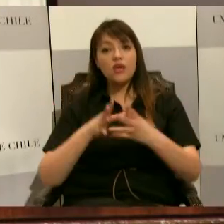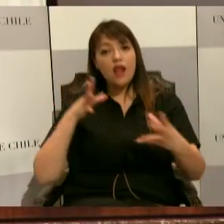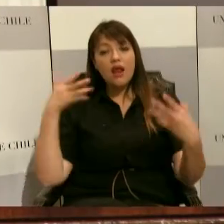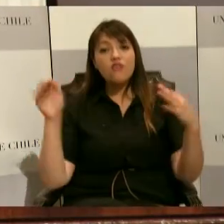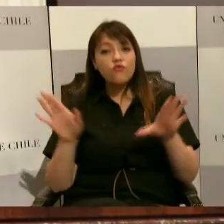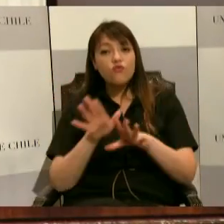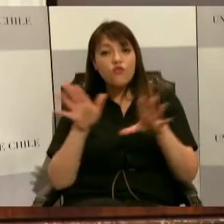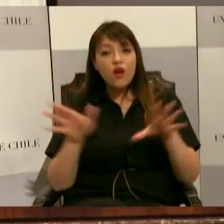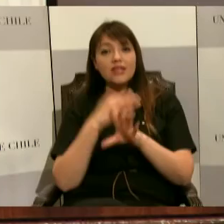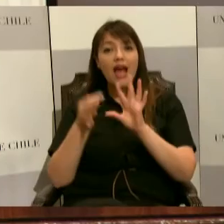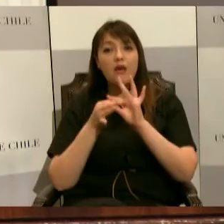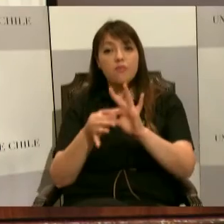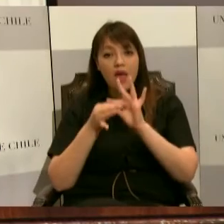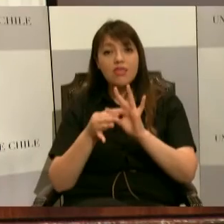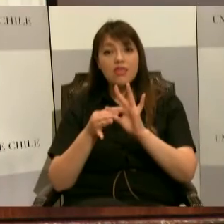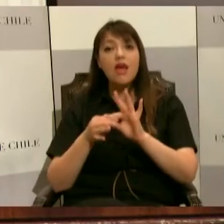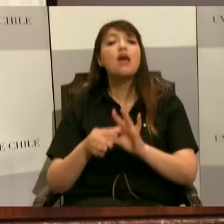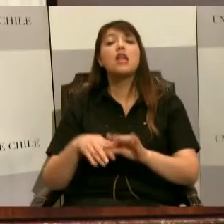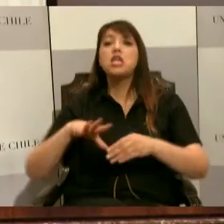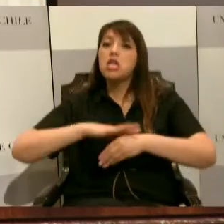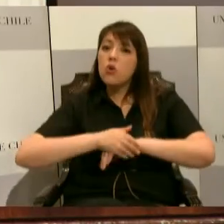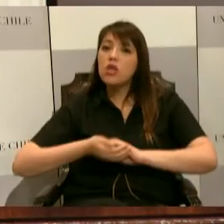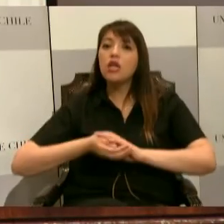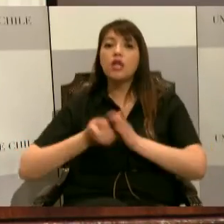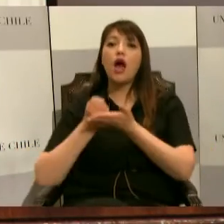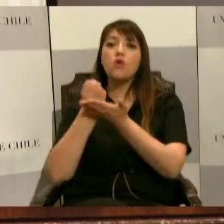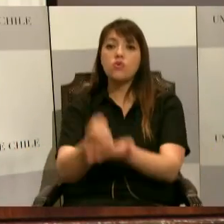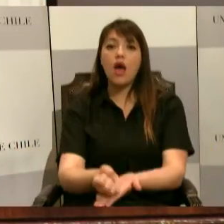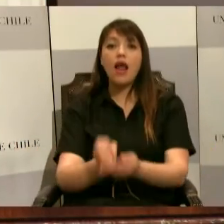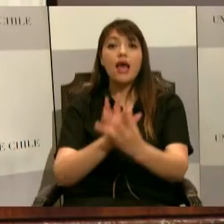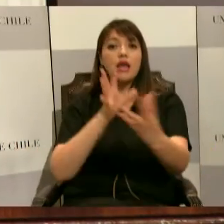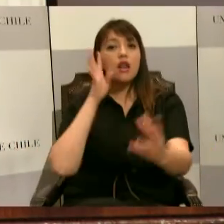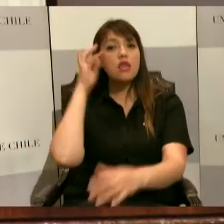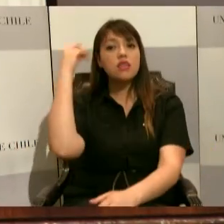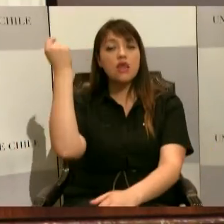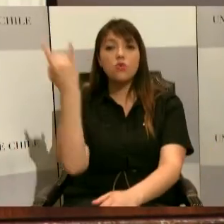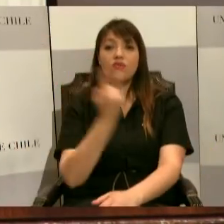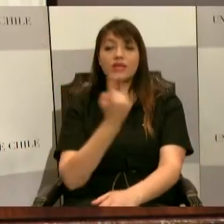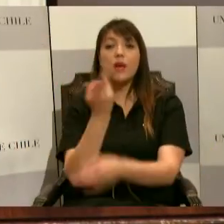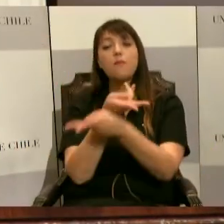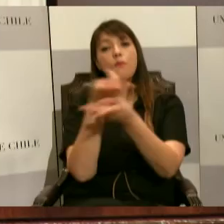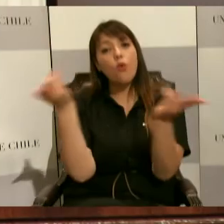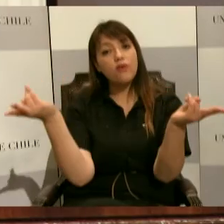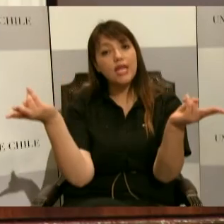por amarrar, enredar, distraer, neutralizar, anular a la gran idea de universidad pública